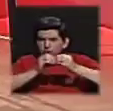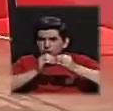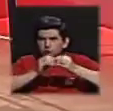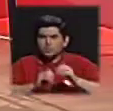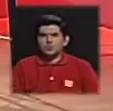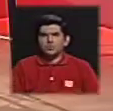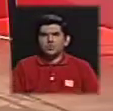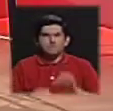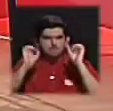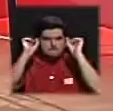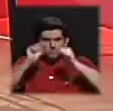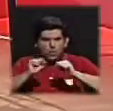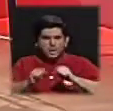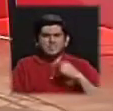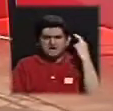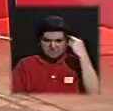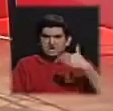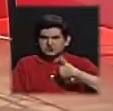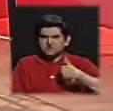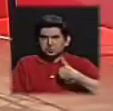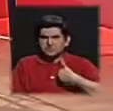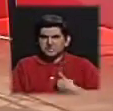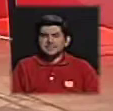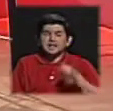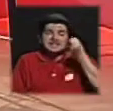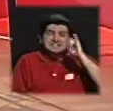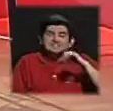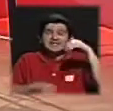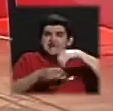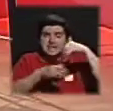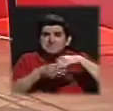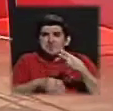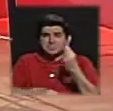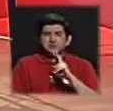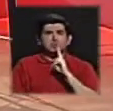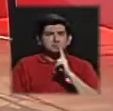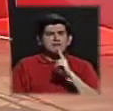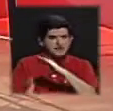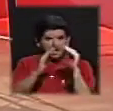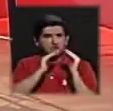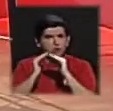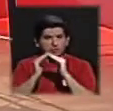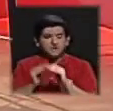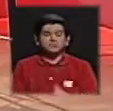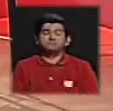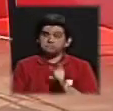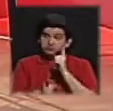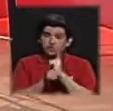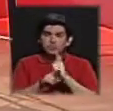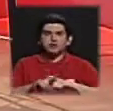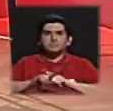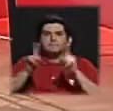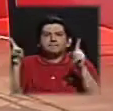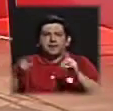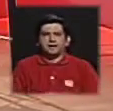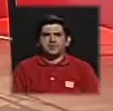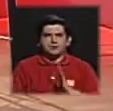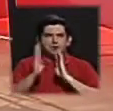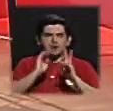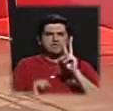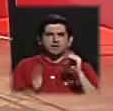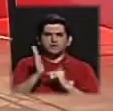que sería justificada en tanto se estuvieran invirtiendo los fondos realmente en las comunidades. Sí. Pero hablar de 2